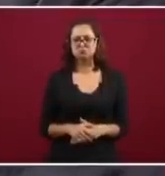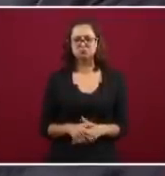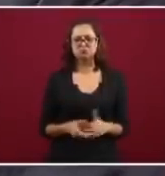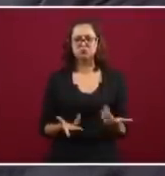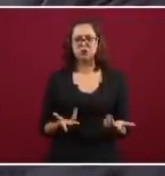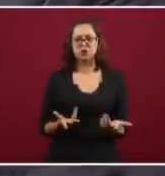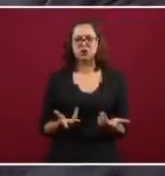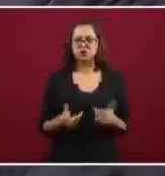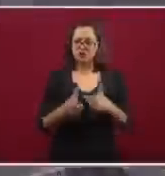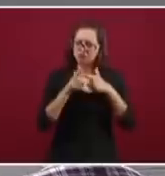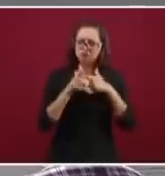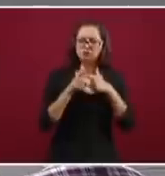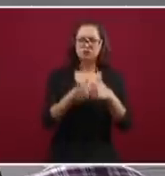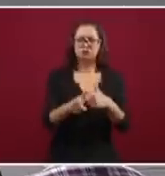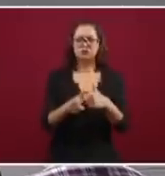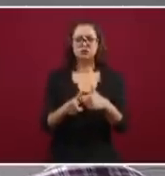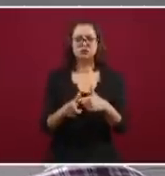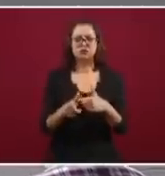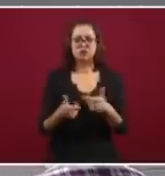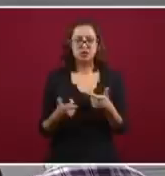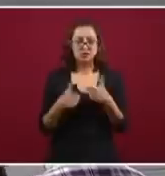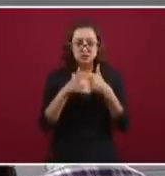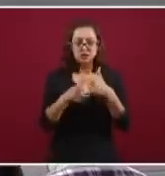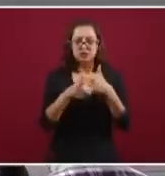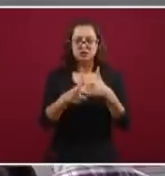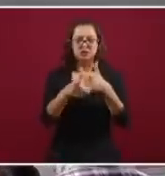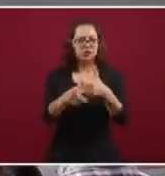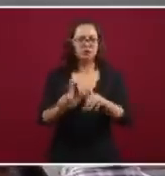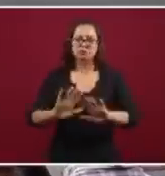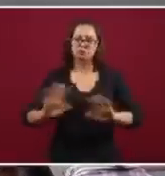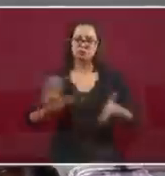permitir que se continuara con ese operativo